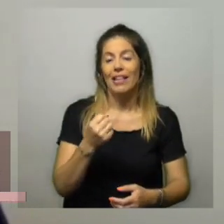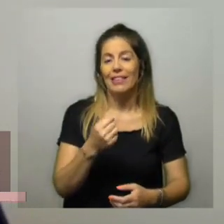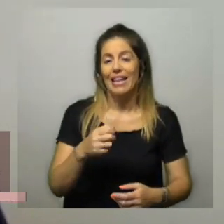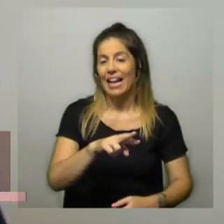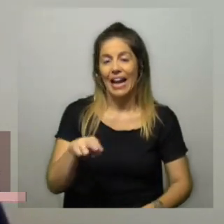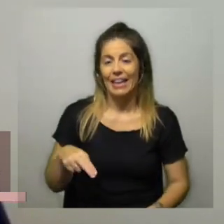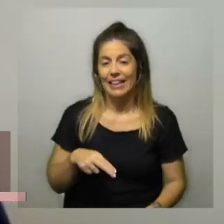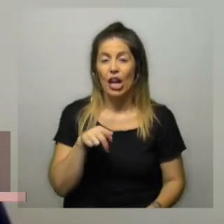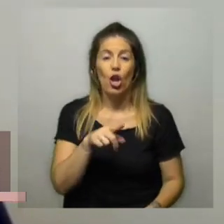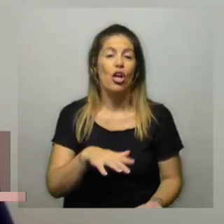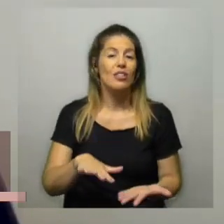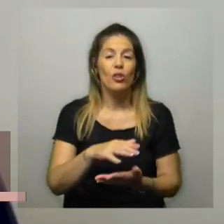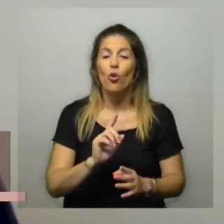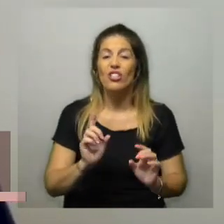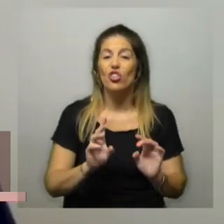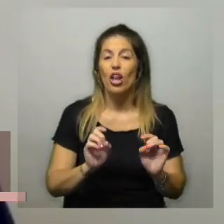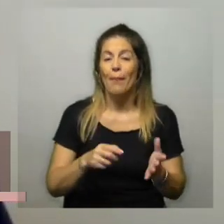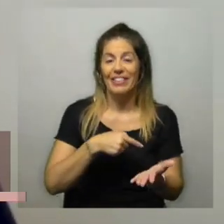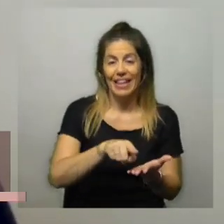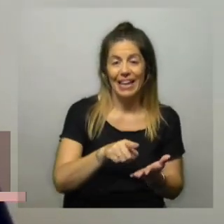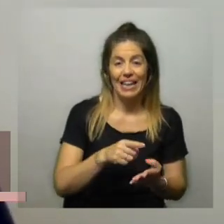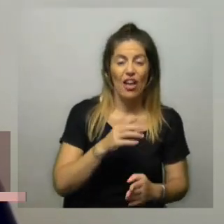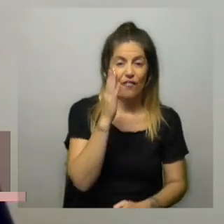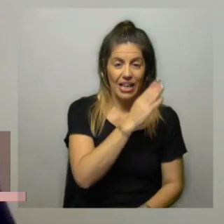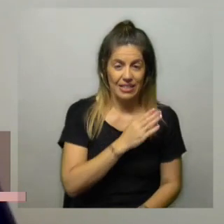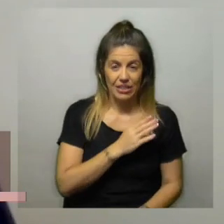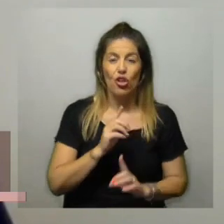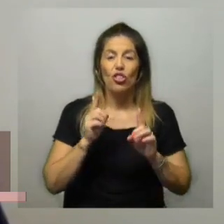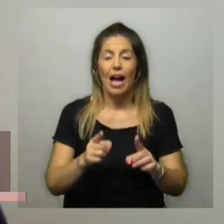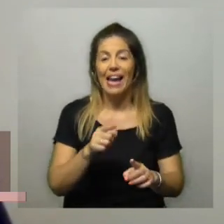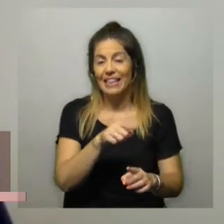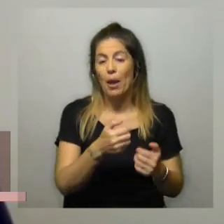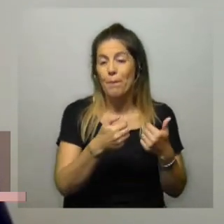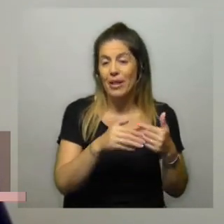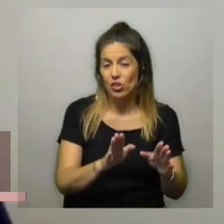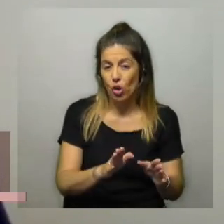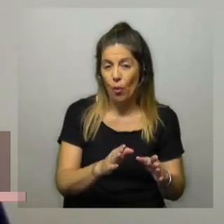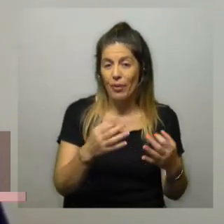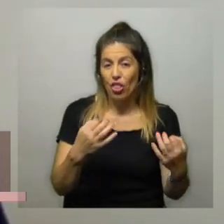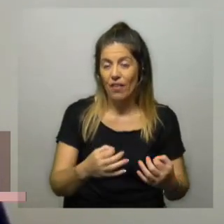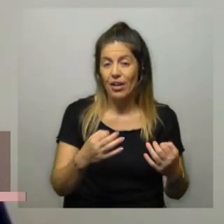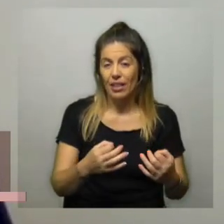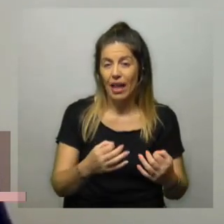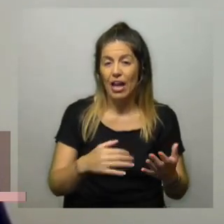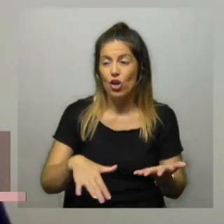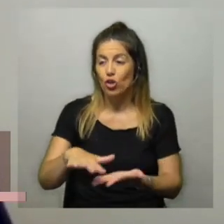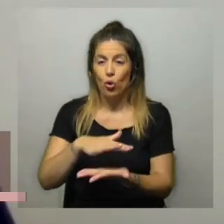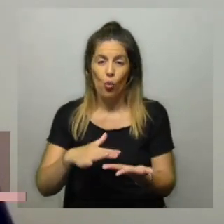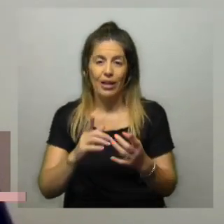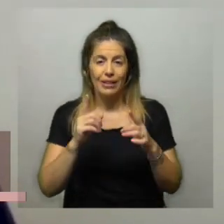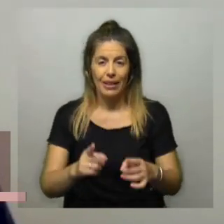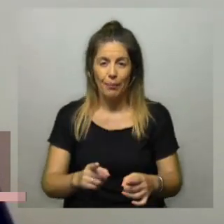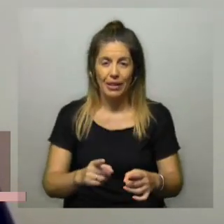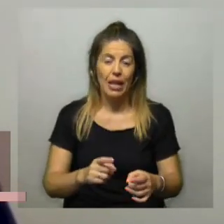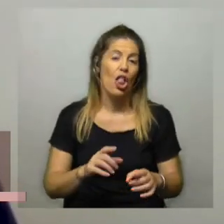solo en Brasilia. En Brasilia yo creo que es la punta del iceberg, ¿no? Porque realmente tomarse el